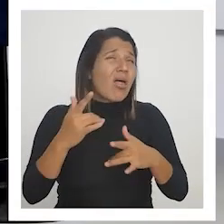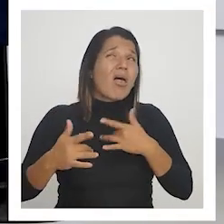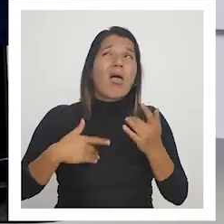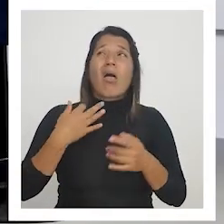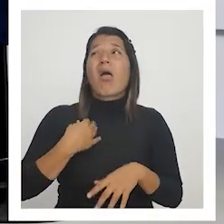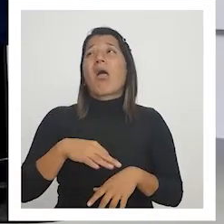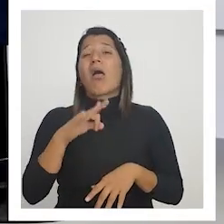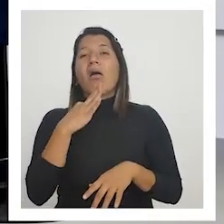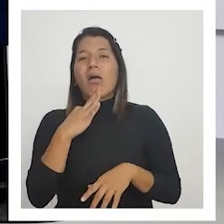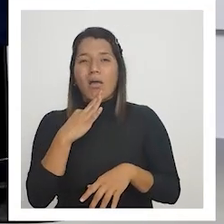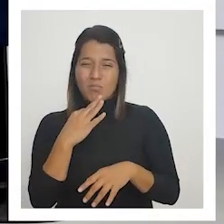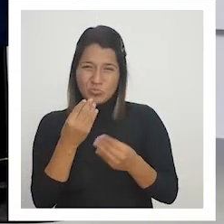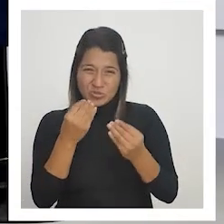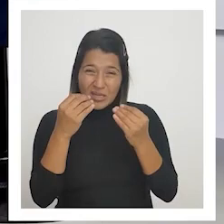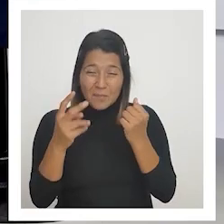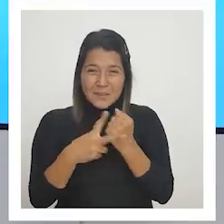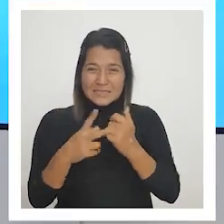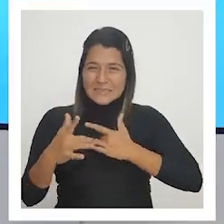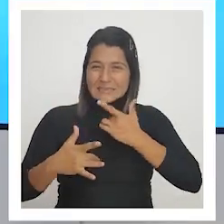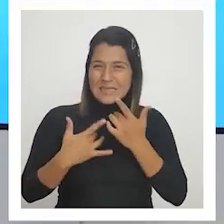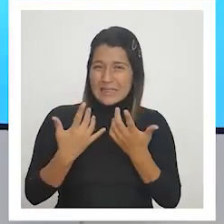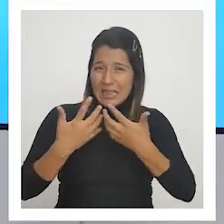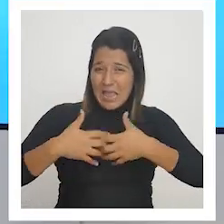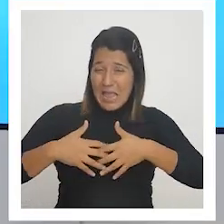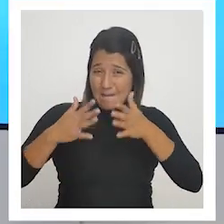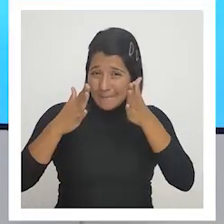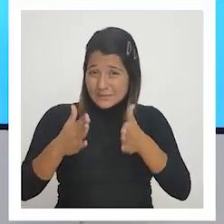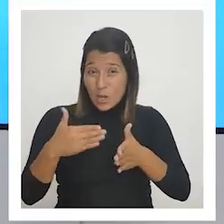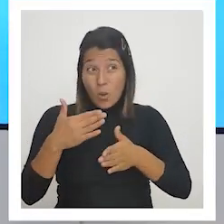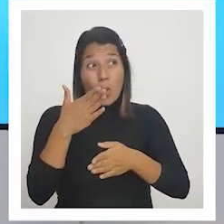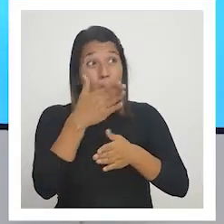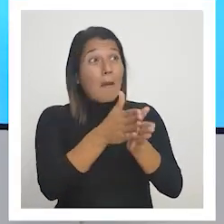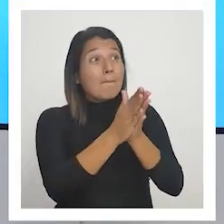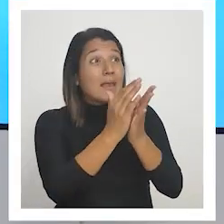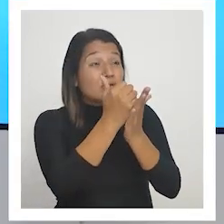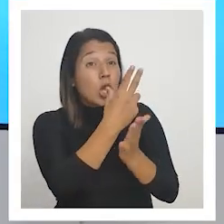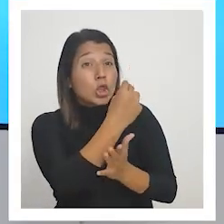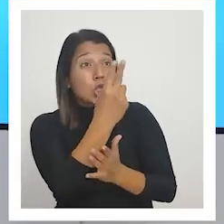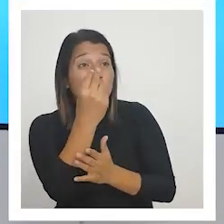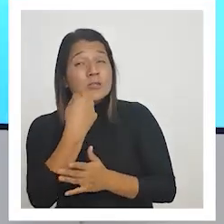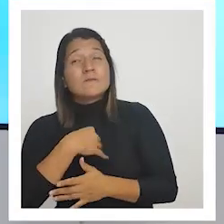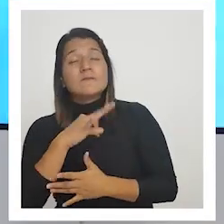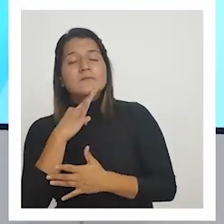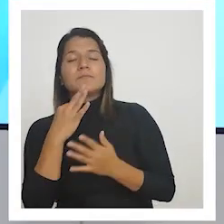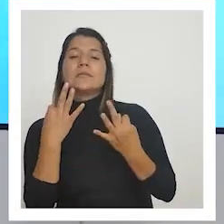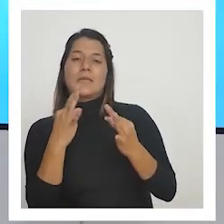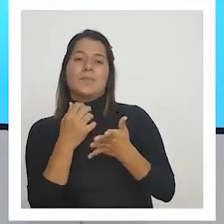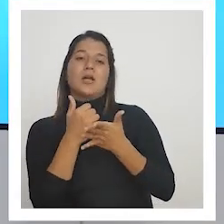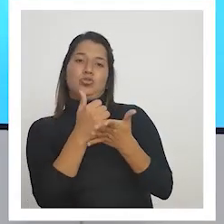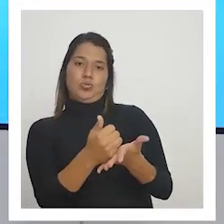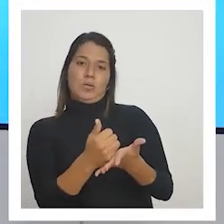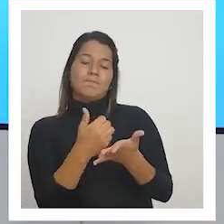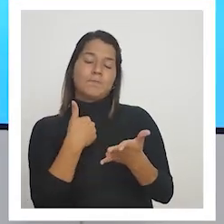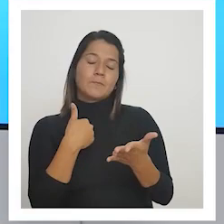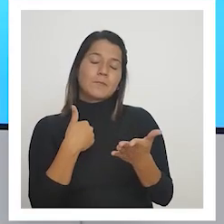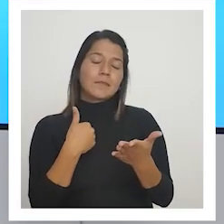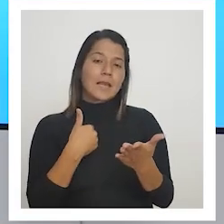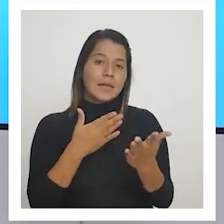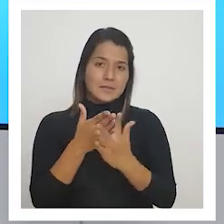la puerta de una entidad financiera y les dicen que no. Hay un detalle muy particular sobre los pymes y